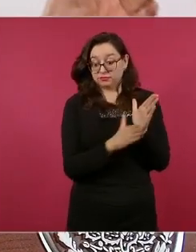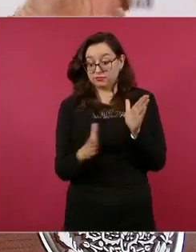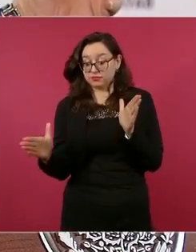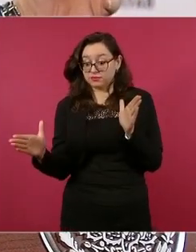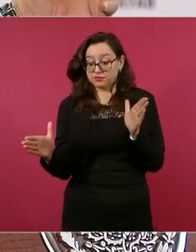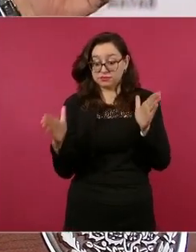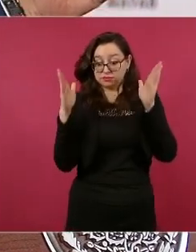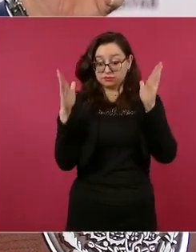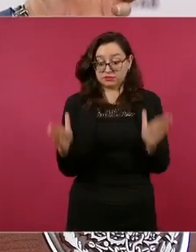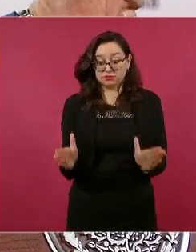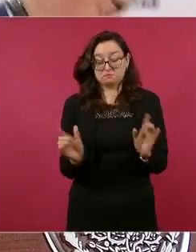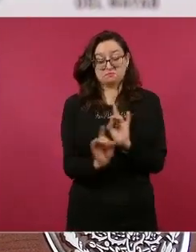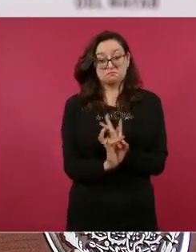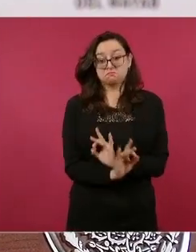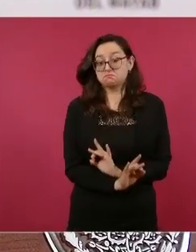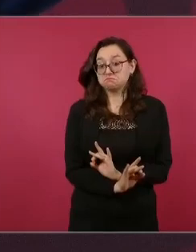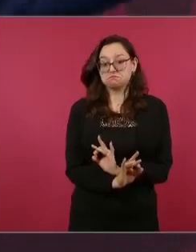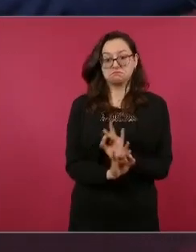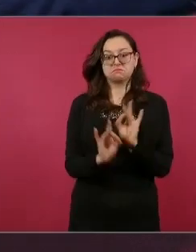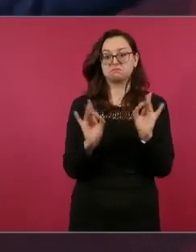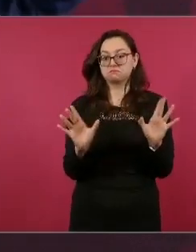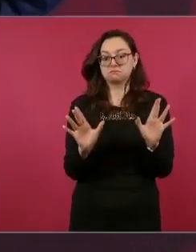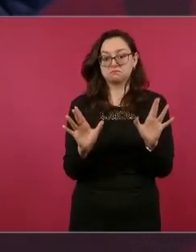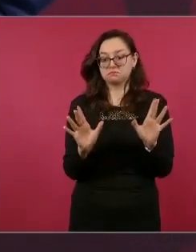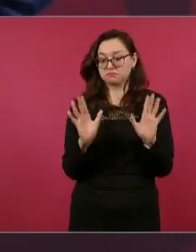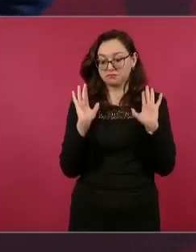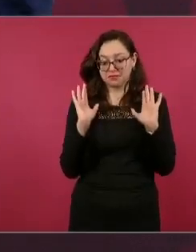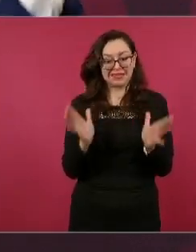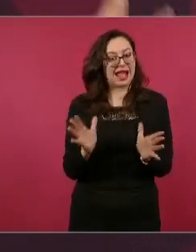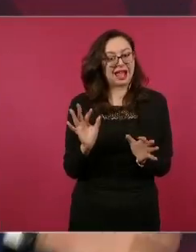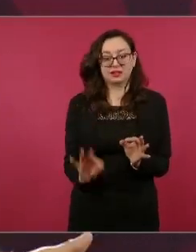pero en una segunda etapa